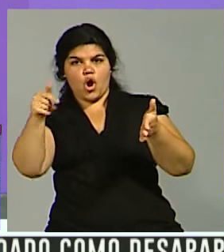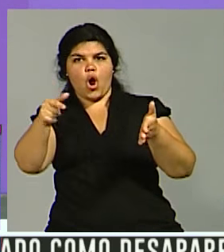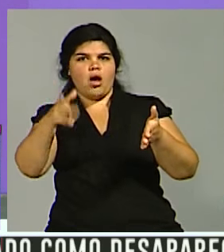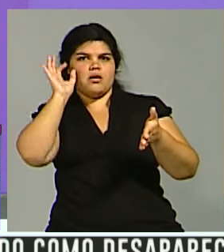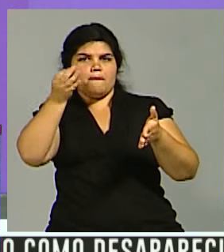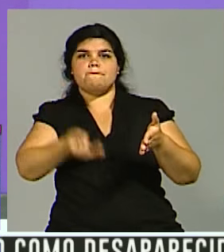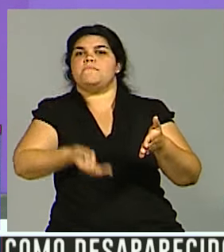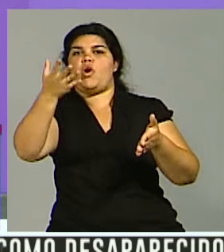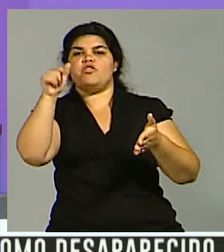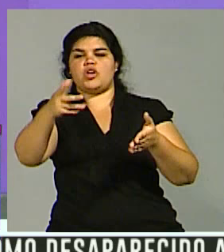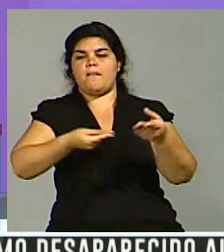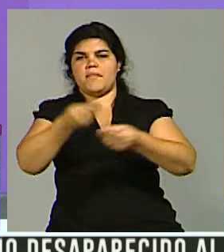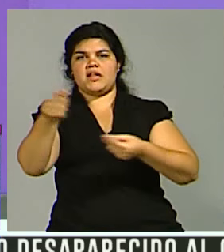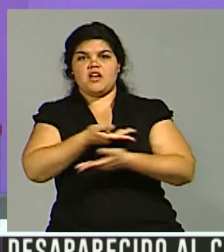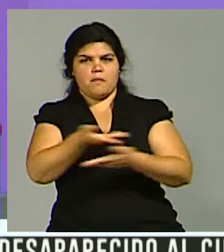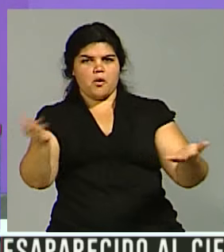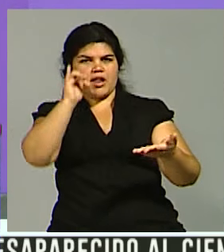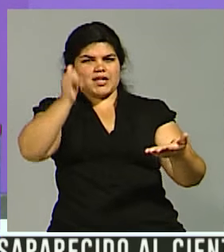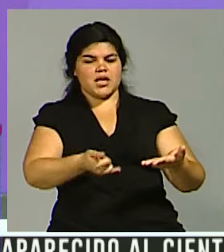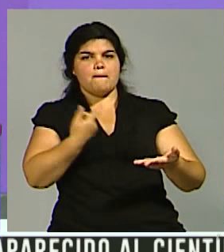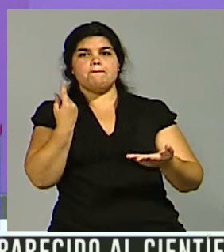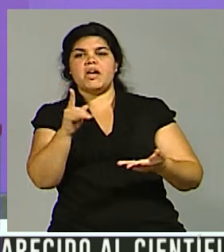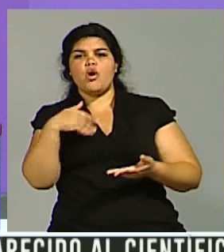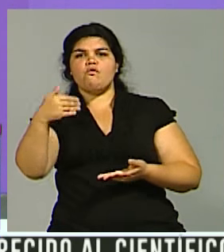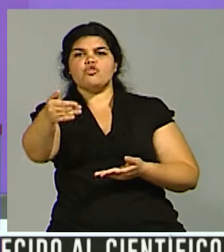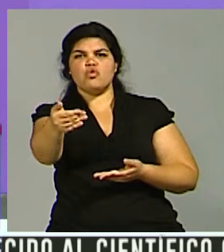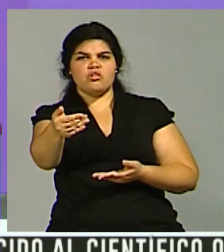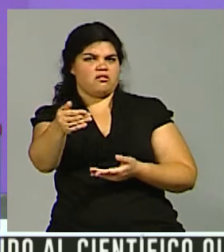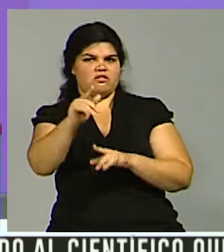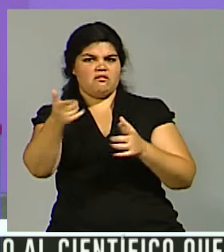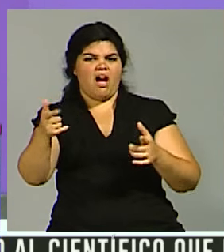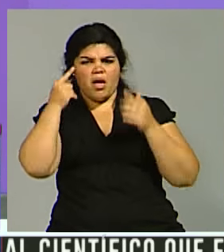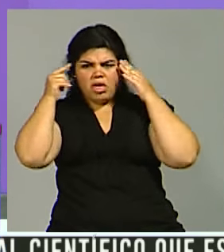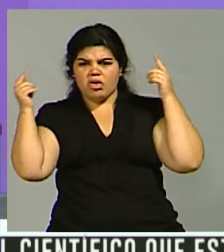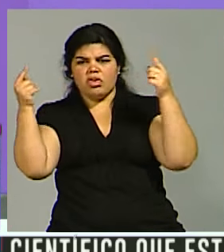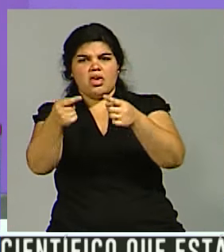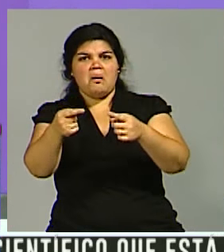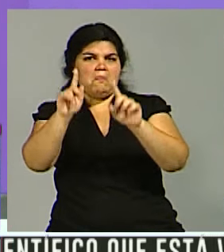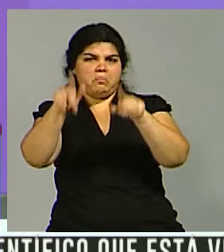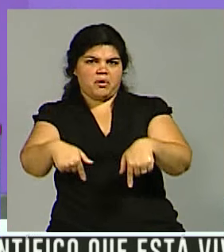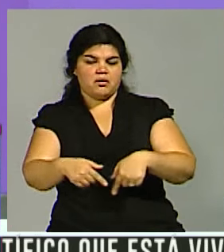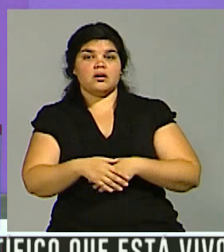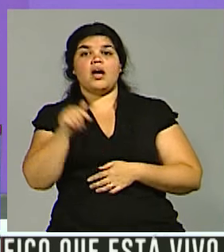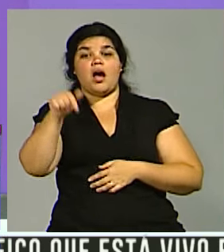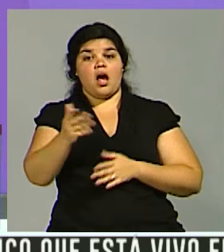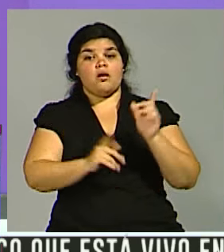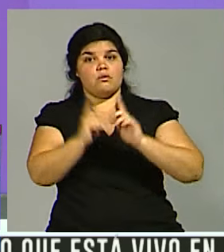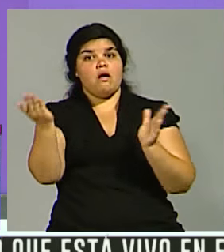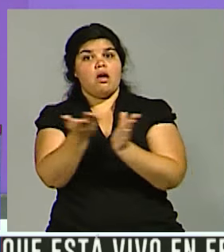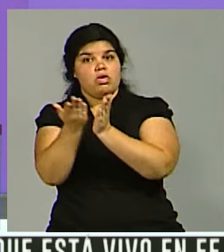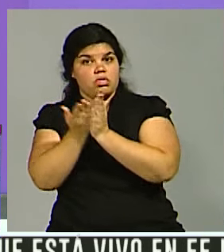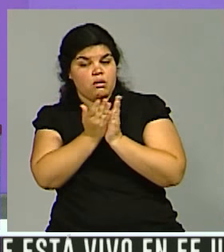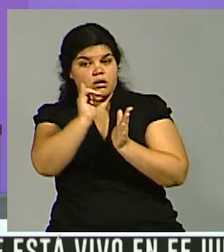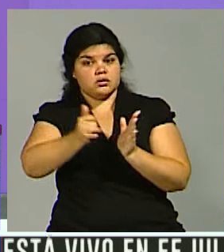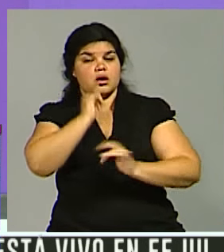manejo de las finanzas públicas, pero tampoco tienen proyección a mediano y largo plazo. Incluso, según estos estudios, se habla de que